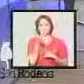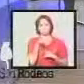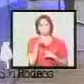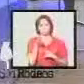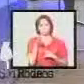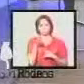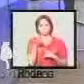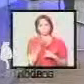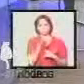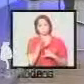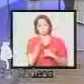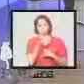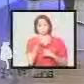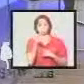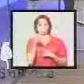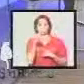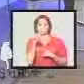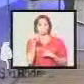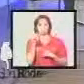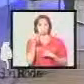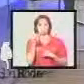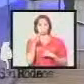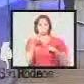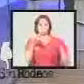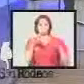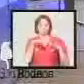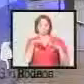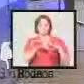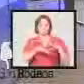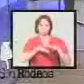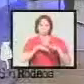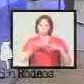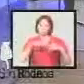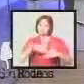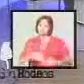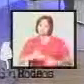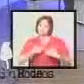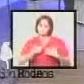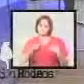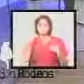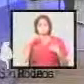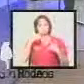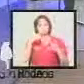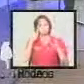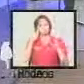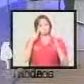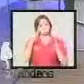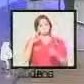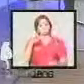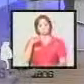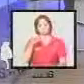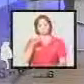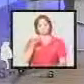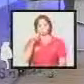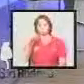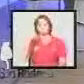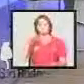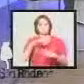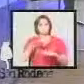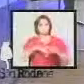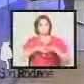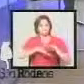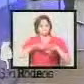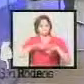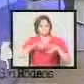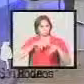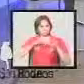que es hoy la tasa básica pasiva que existe, ¿verdad? Es una tasa variable, va a depender de la tasa básica pasiva, pero es esa, ¿verdad?